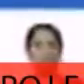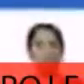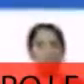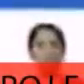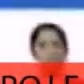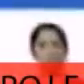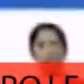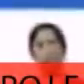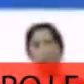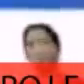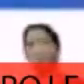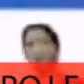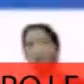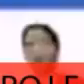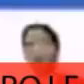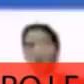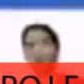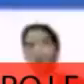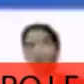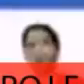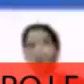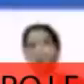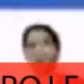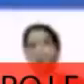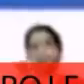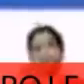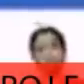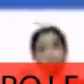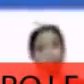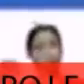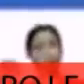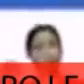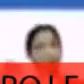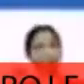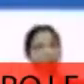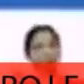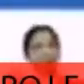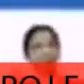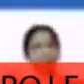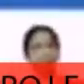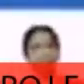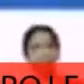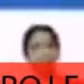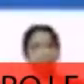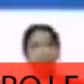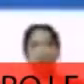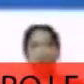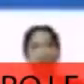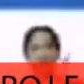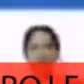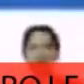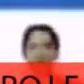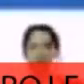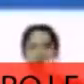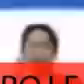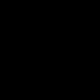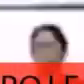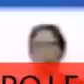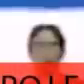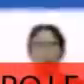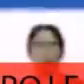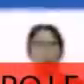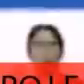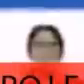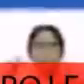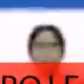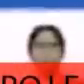esa vuelta y ese espacio para tener algún tipo de legitimidad cuando le terminen de quitar el banquito en el país, pues.